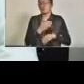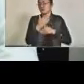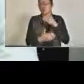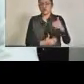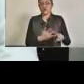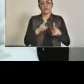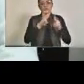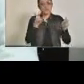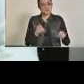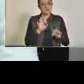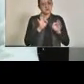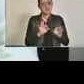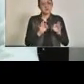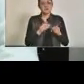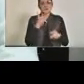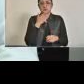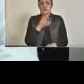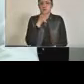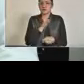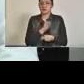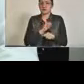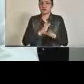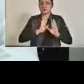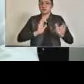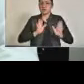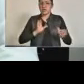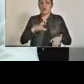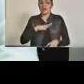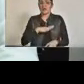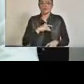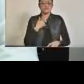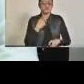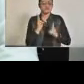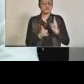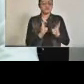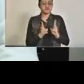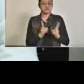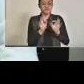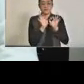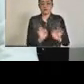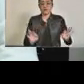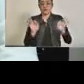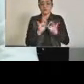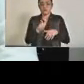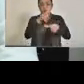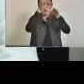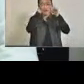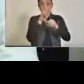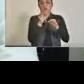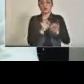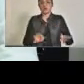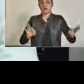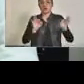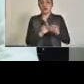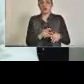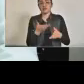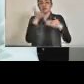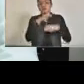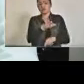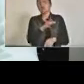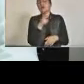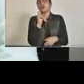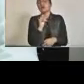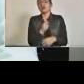este tema, decirles que ya hay pláticas importantes, acuerdos importantes, sobre todo